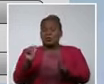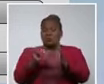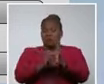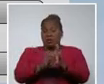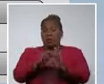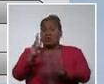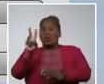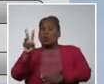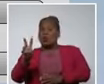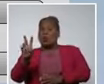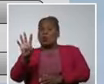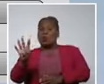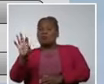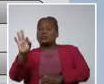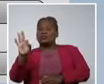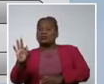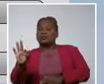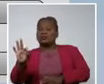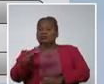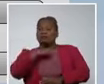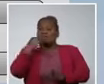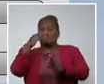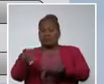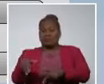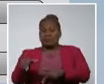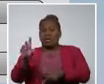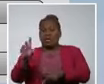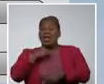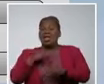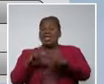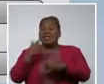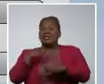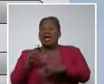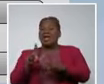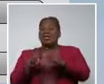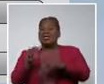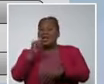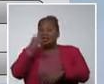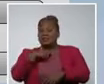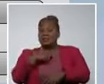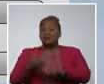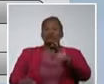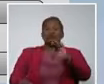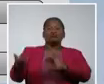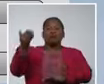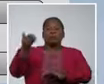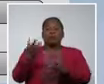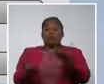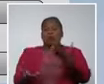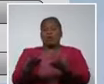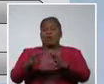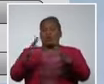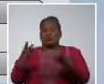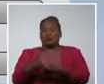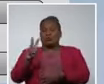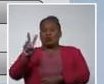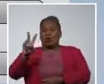1.235.248 fallecidos, lo cual da una letalidad superior a la del mundo, de un